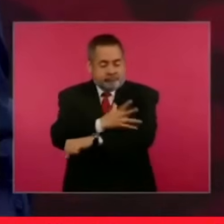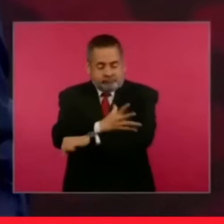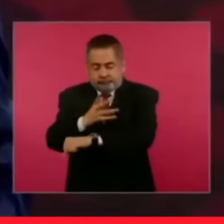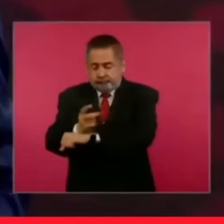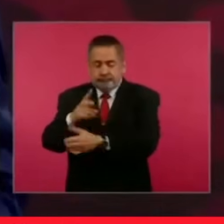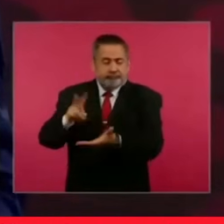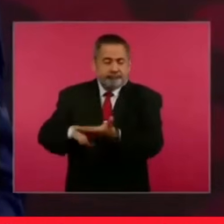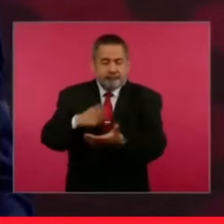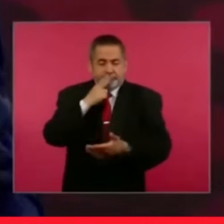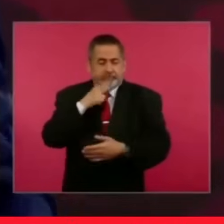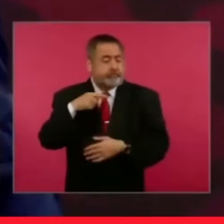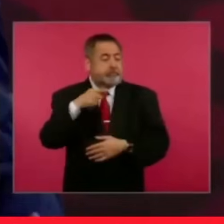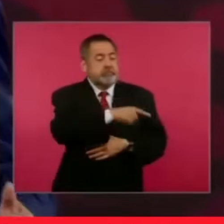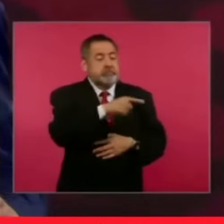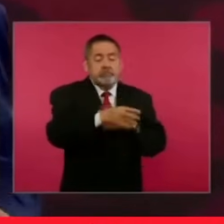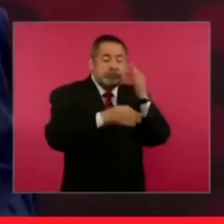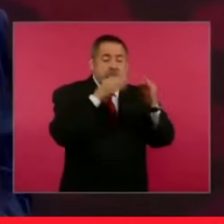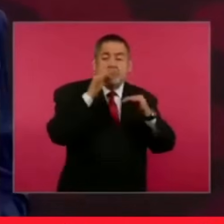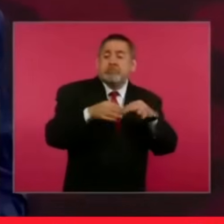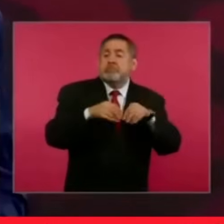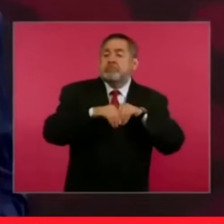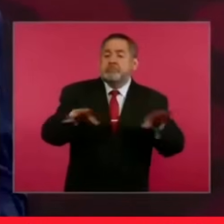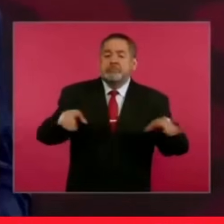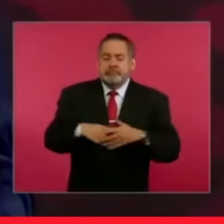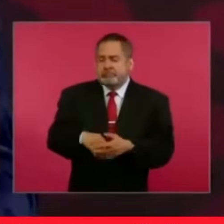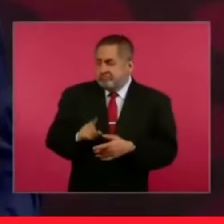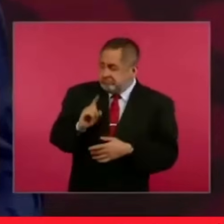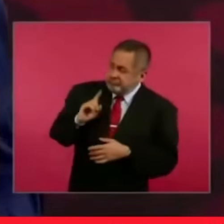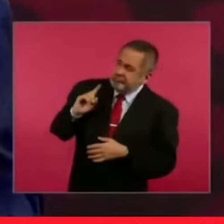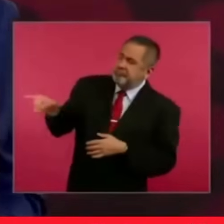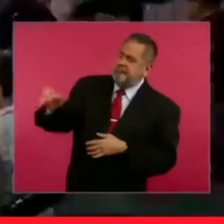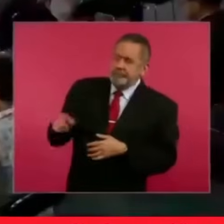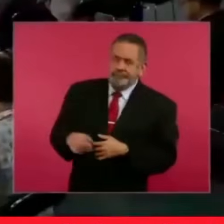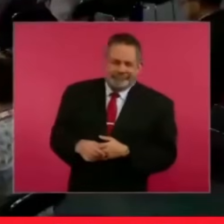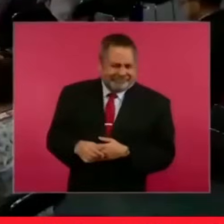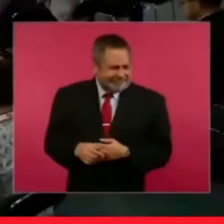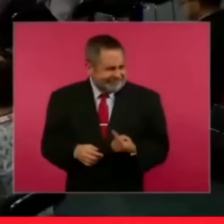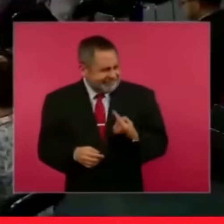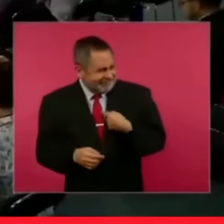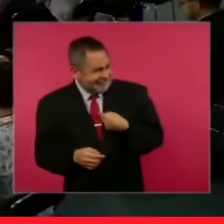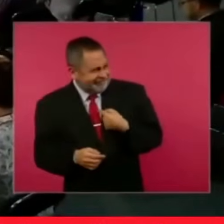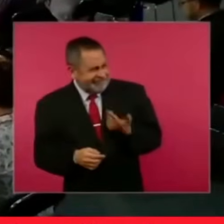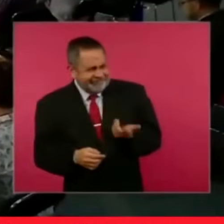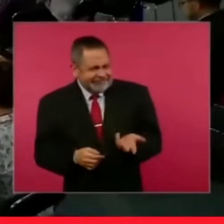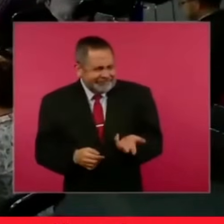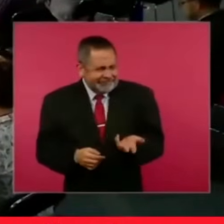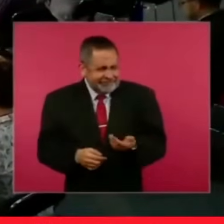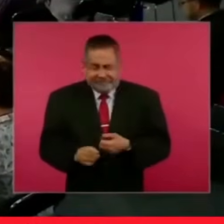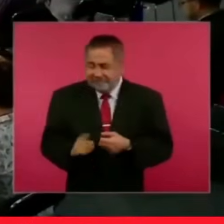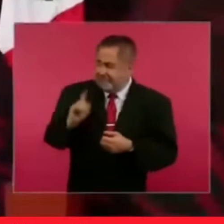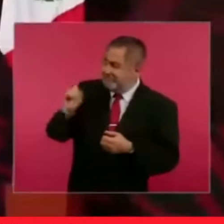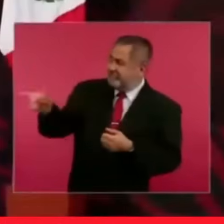en el comunicado que nosotros promovimos